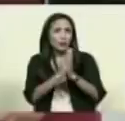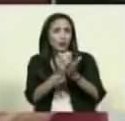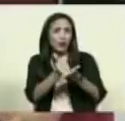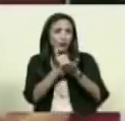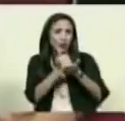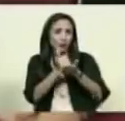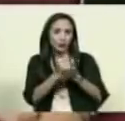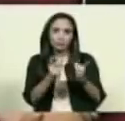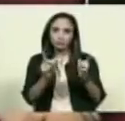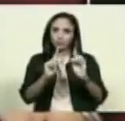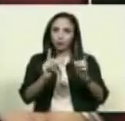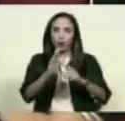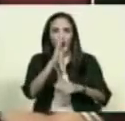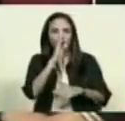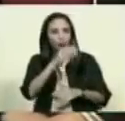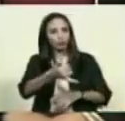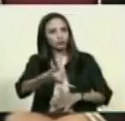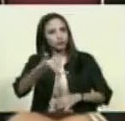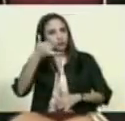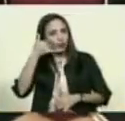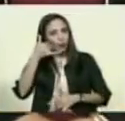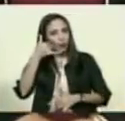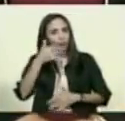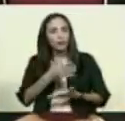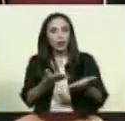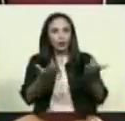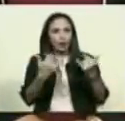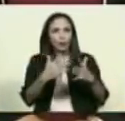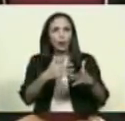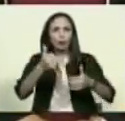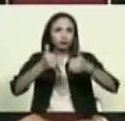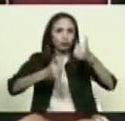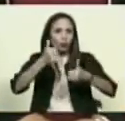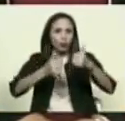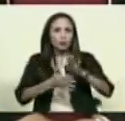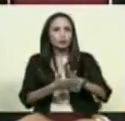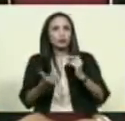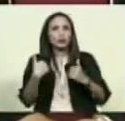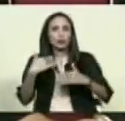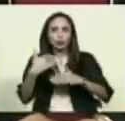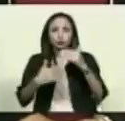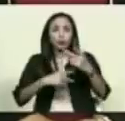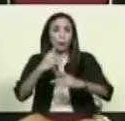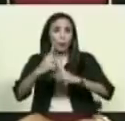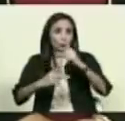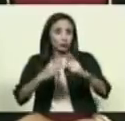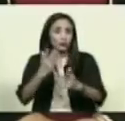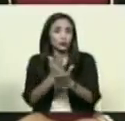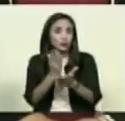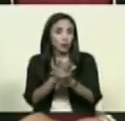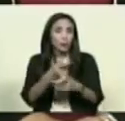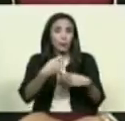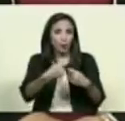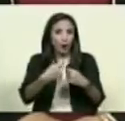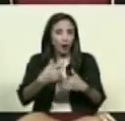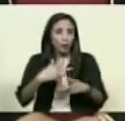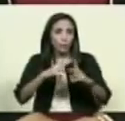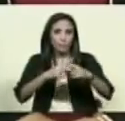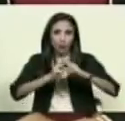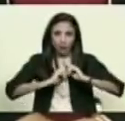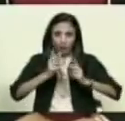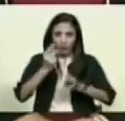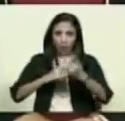con financiamientos, me han apoyado con contrataciones, he concursado, he cumplido con todo el proceso como está establecido.